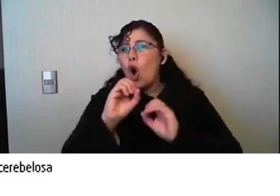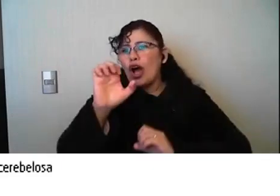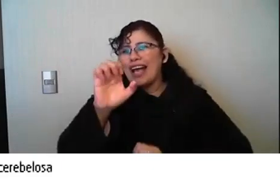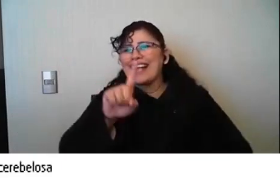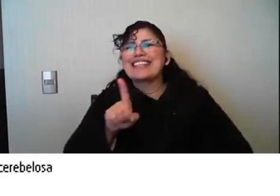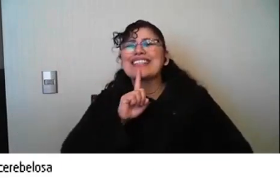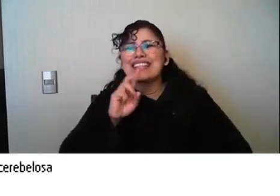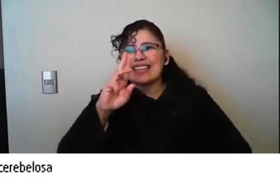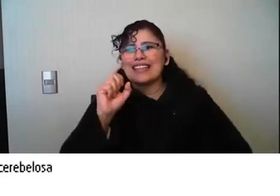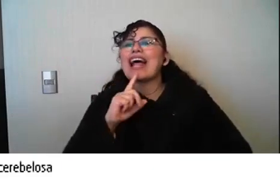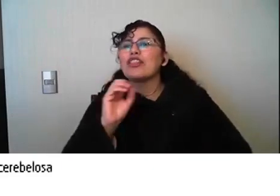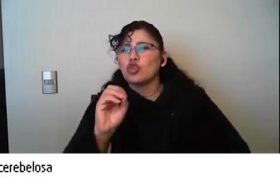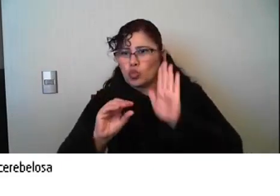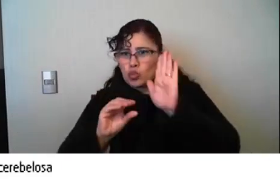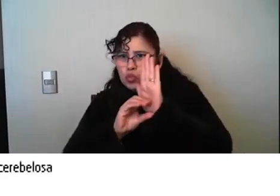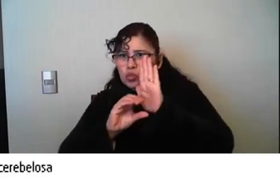Desde un Ya, punto de vista histológico,